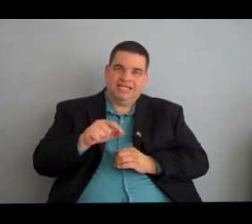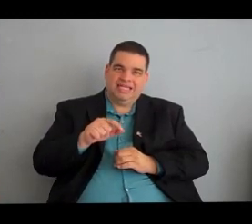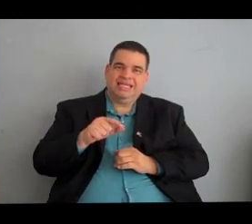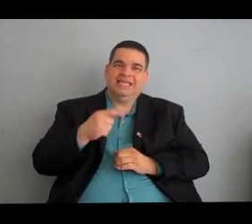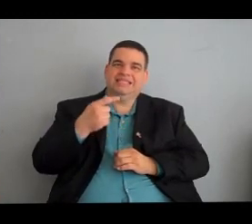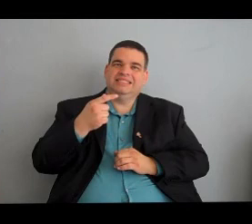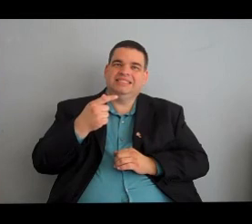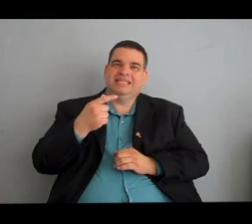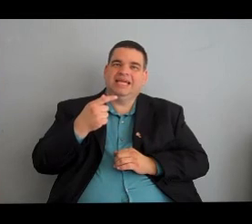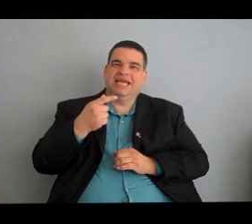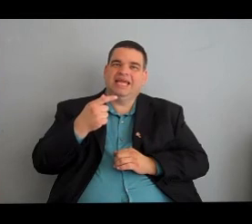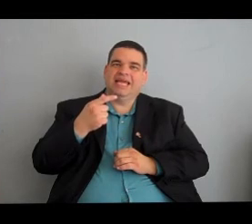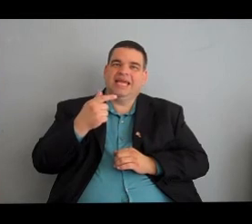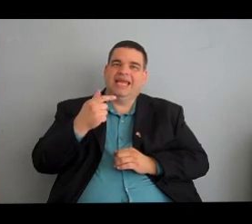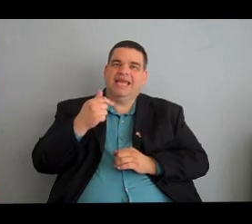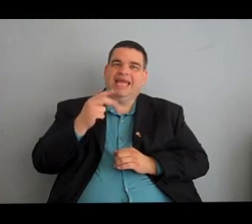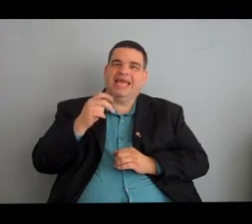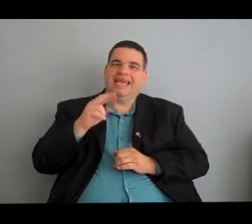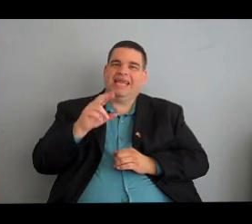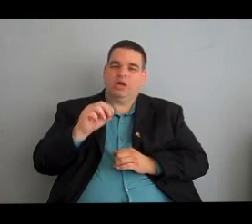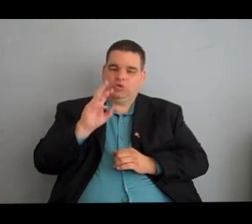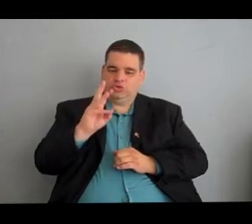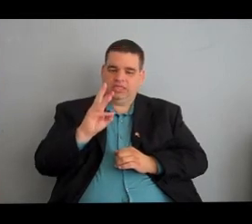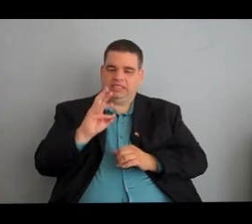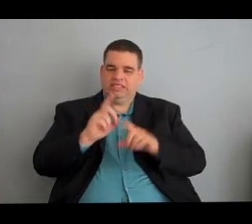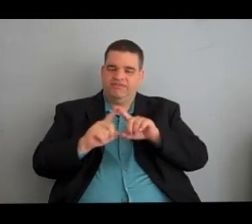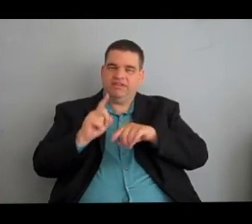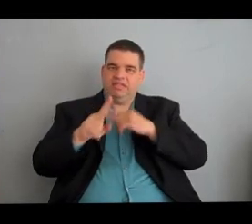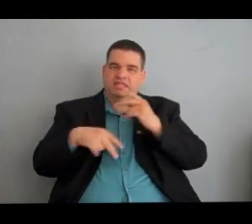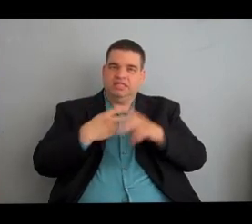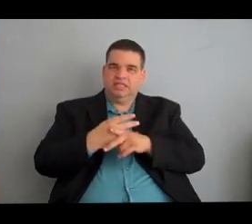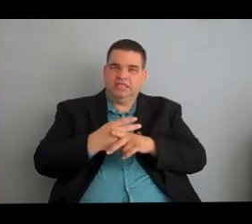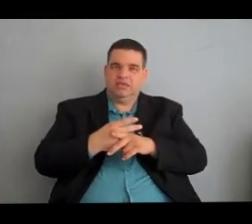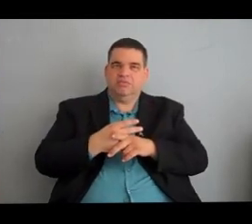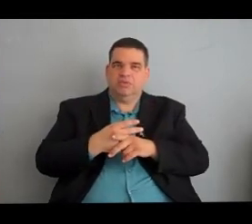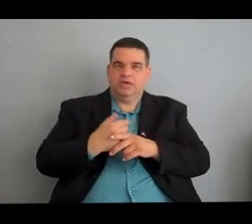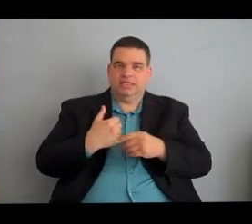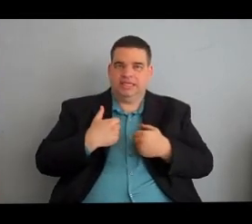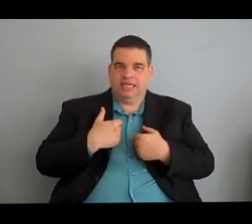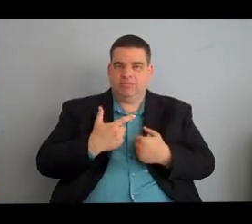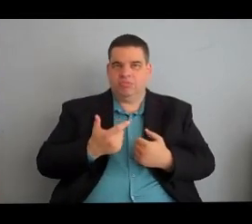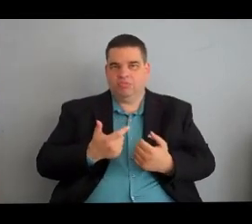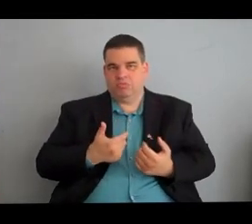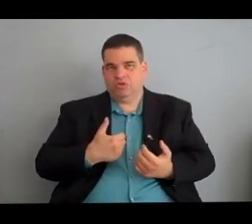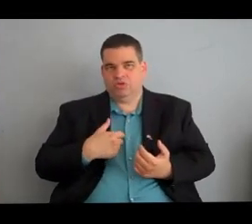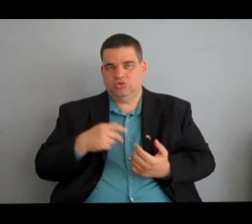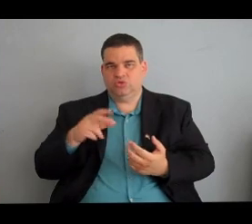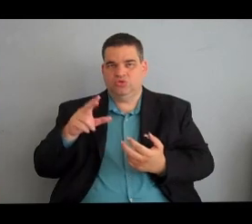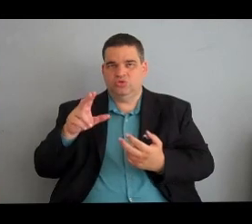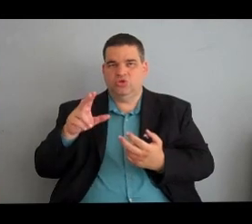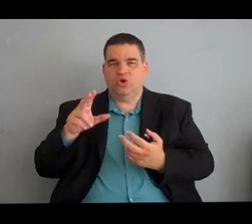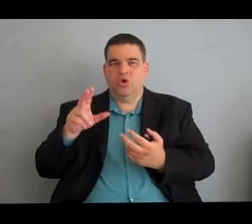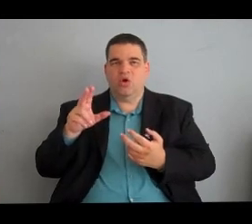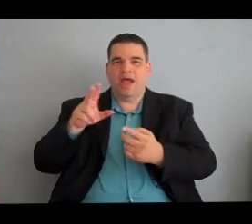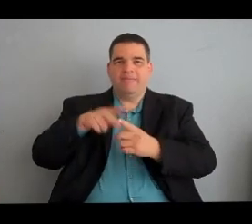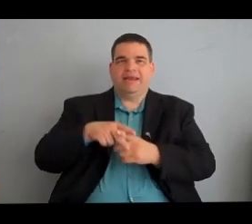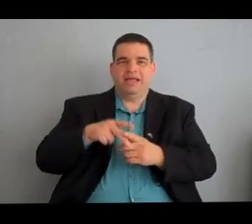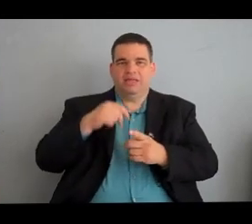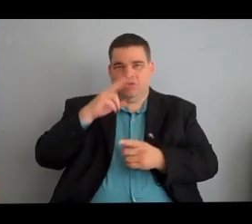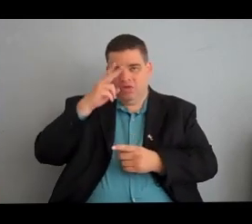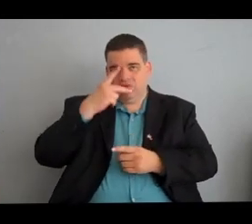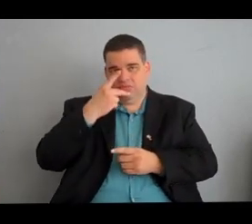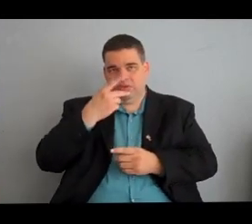Y esos géneros yo los he aplicado, gracias a Dios, pues yo he tenido el conocimiento, gracias a Rubén Colón Tarrats, que fue